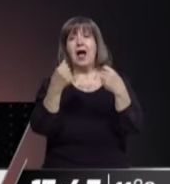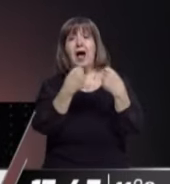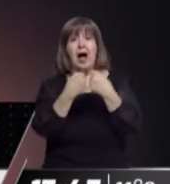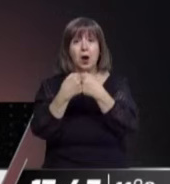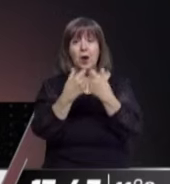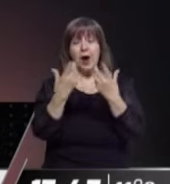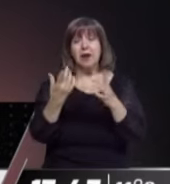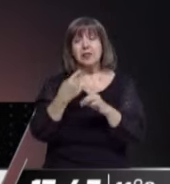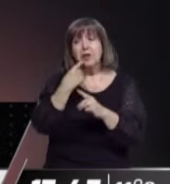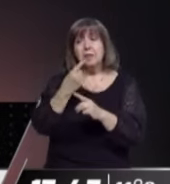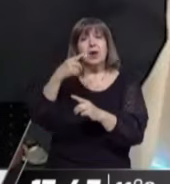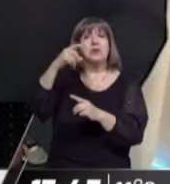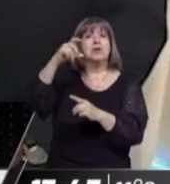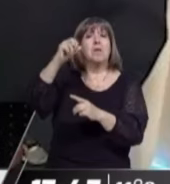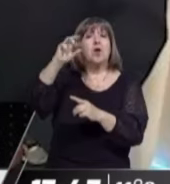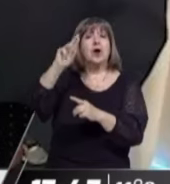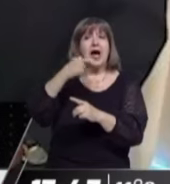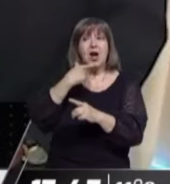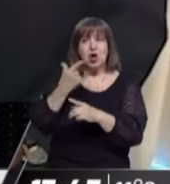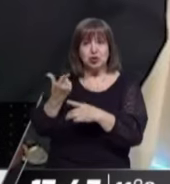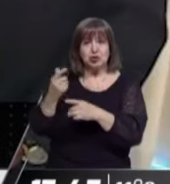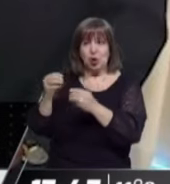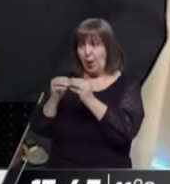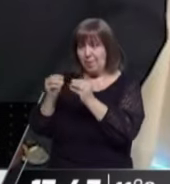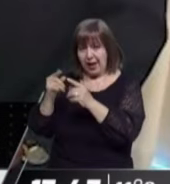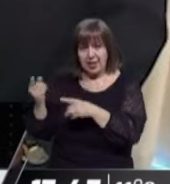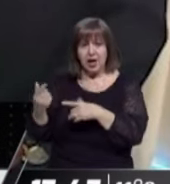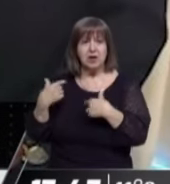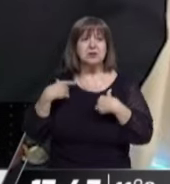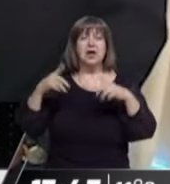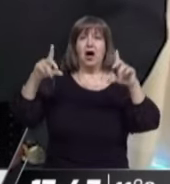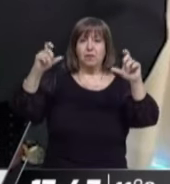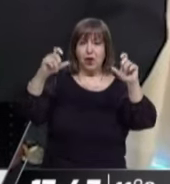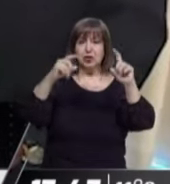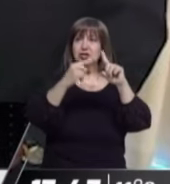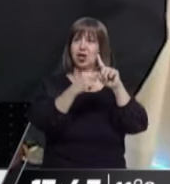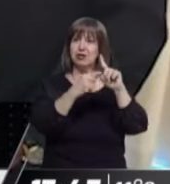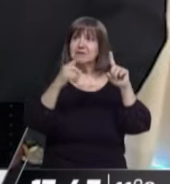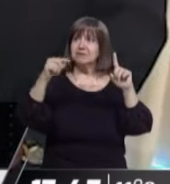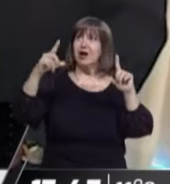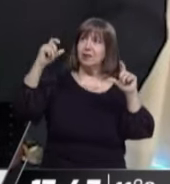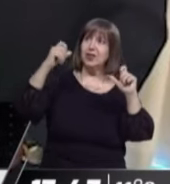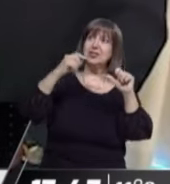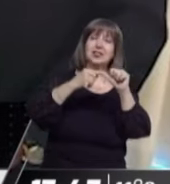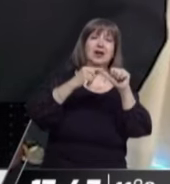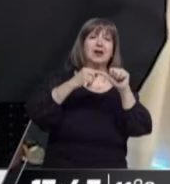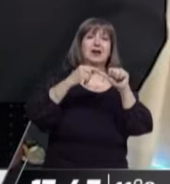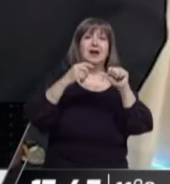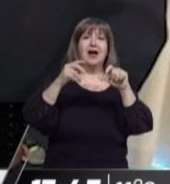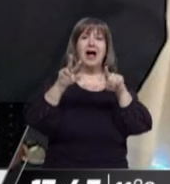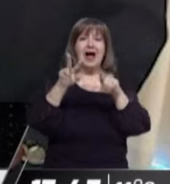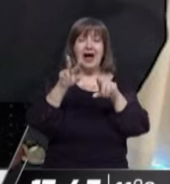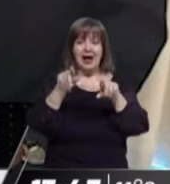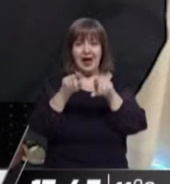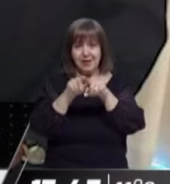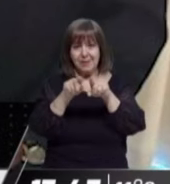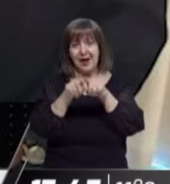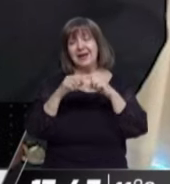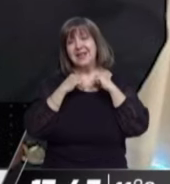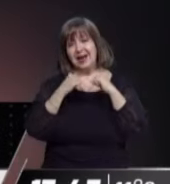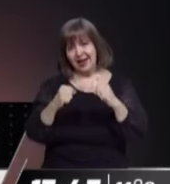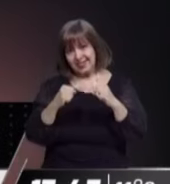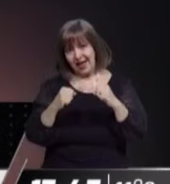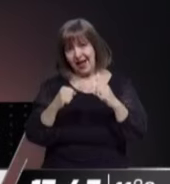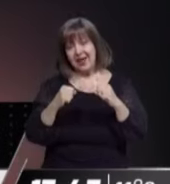esto también con Carlos Hernández. El Mundo habla de esta foto de Musk reunido con Milei, Karina Milei también, y el embajador